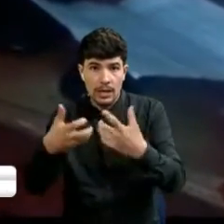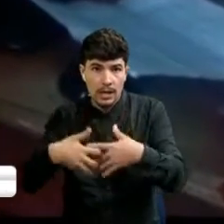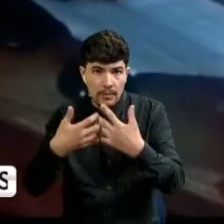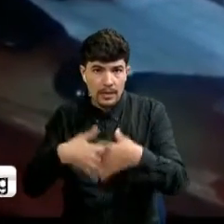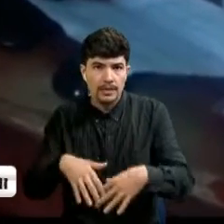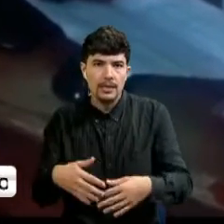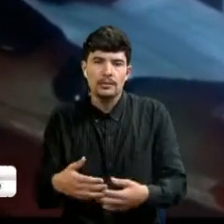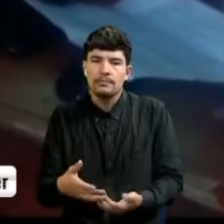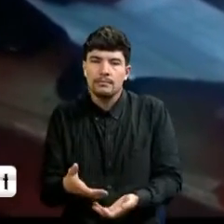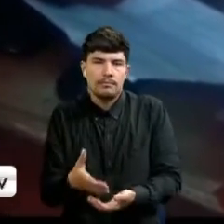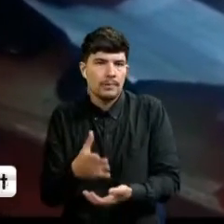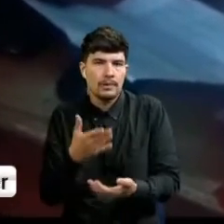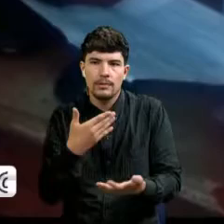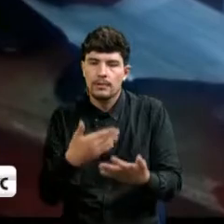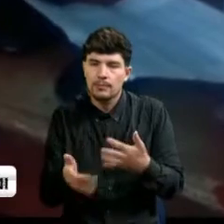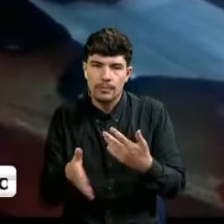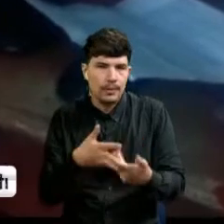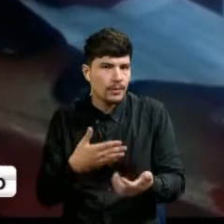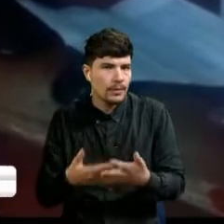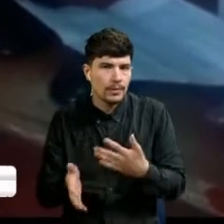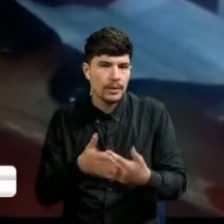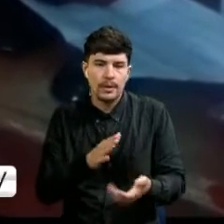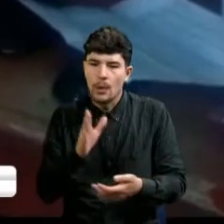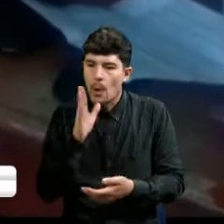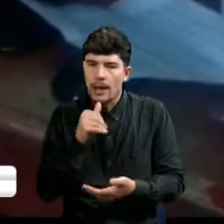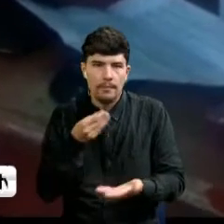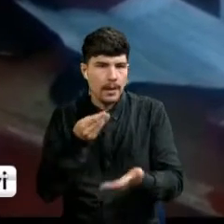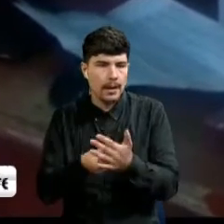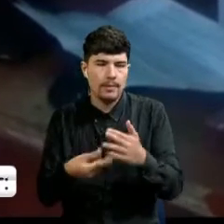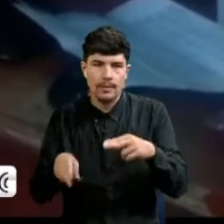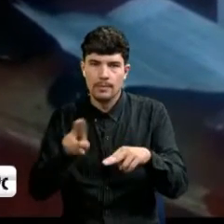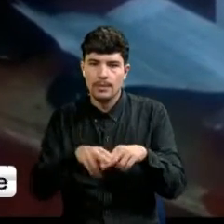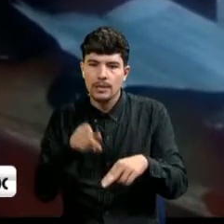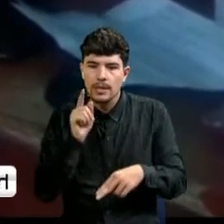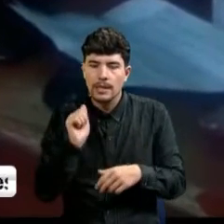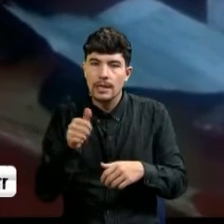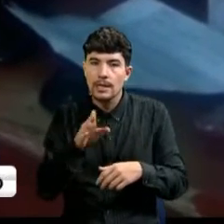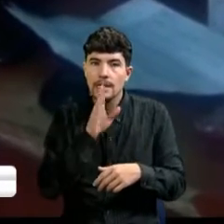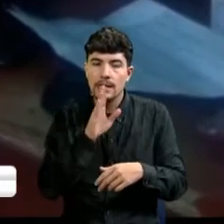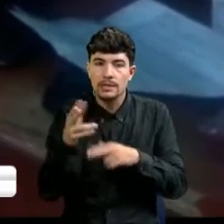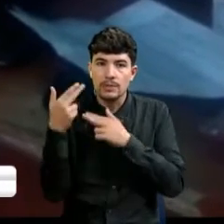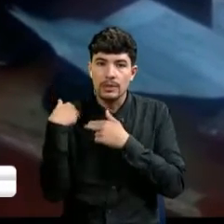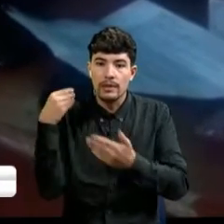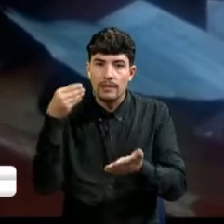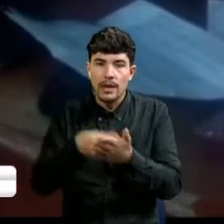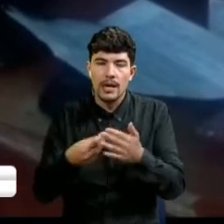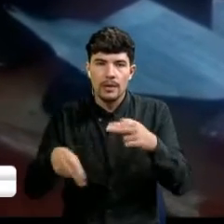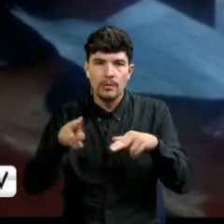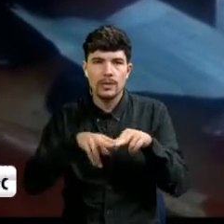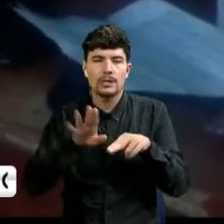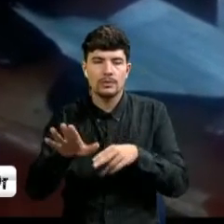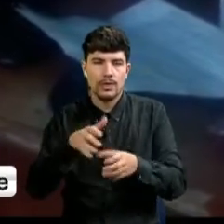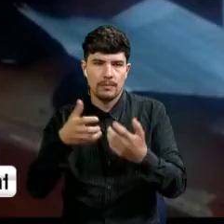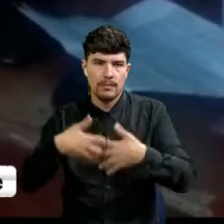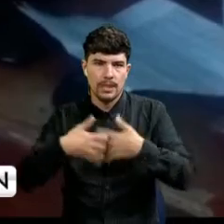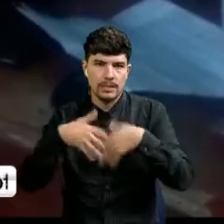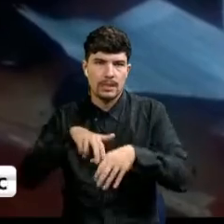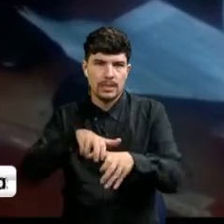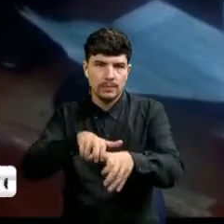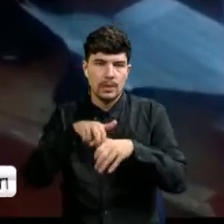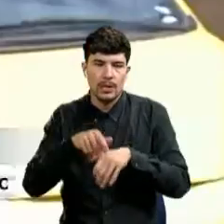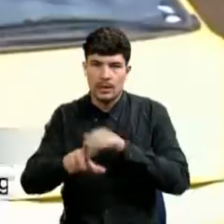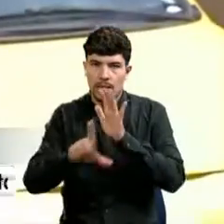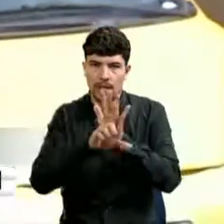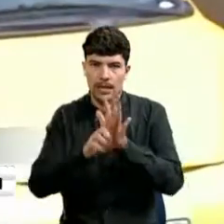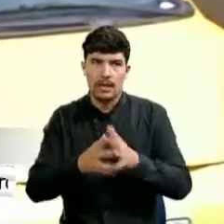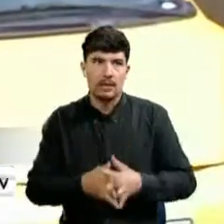decir, son solidariamente responsables y debe ser el que tiene que pagar esos impuestos en la empresa transportadora legalmente